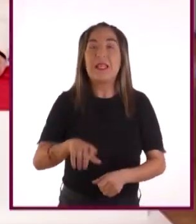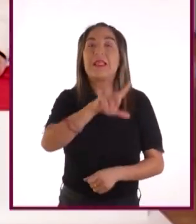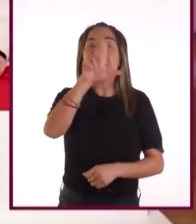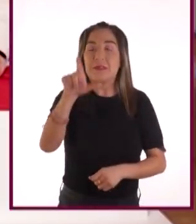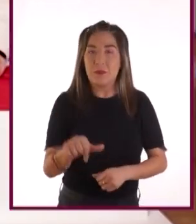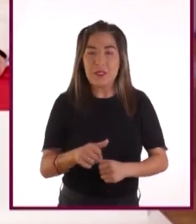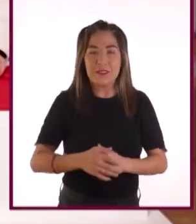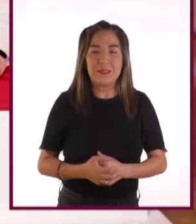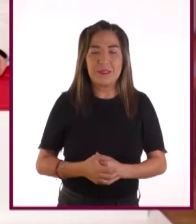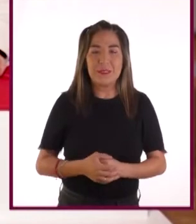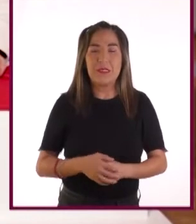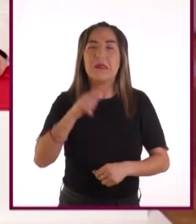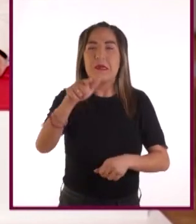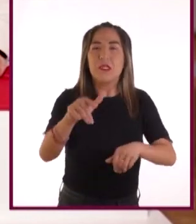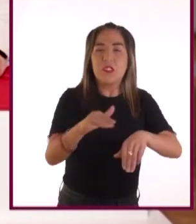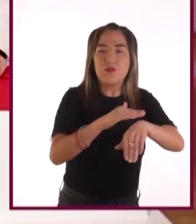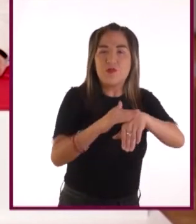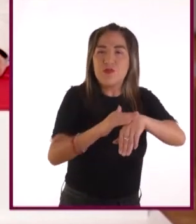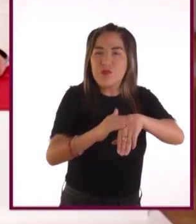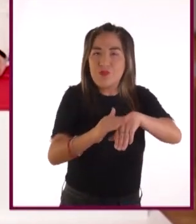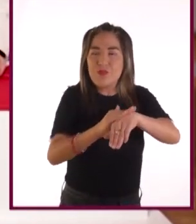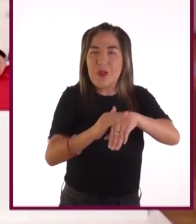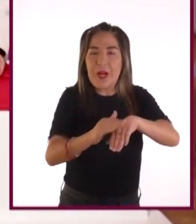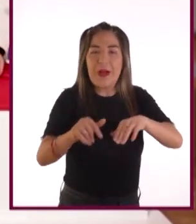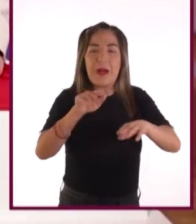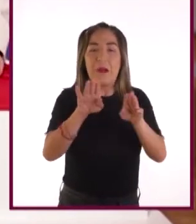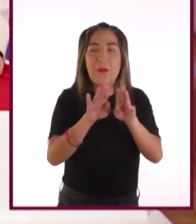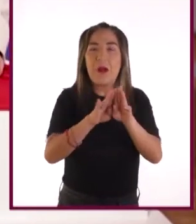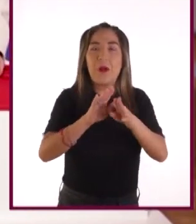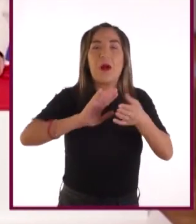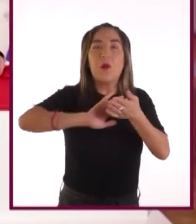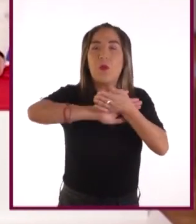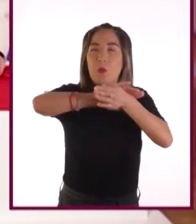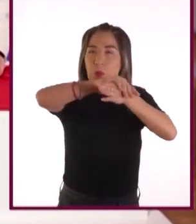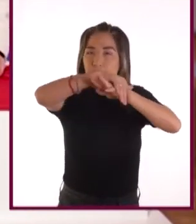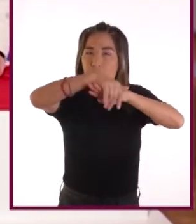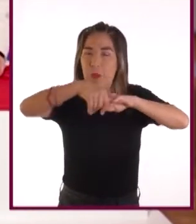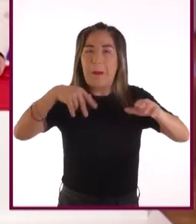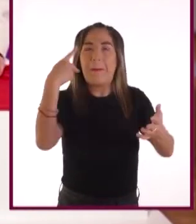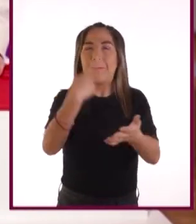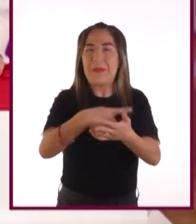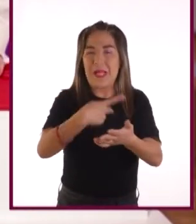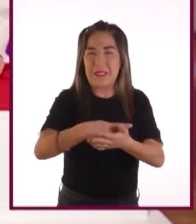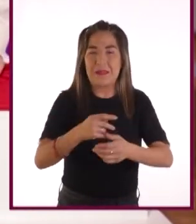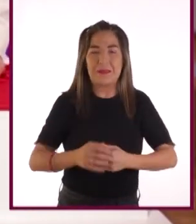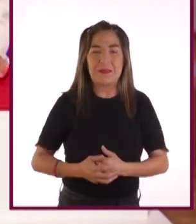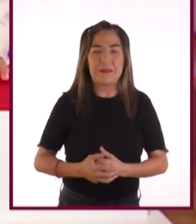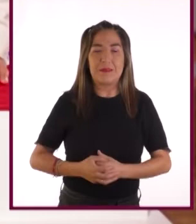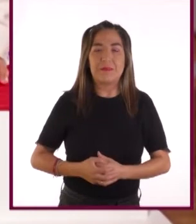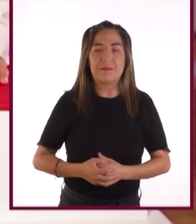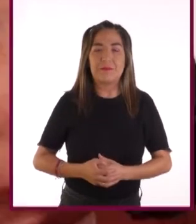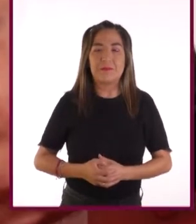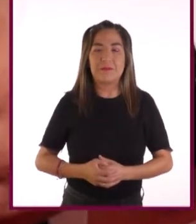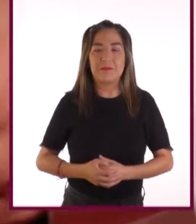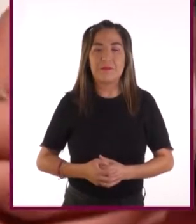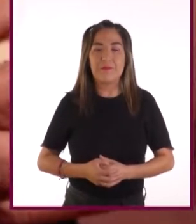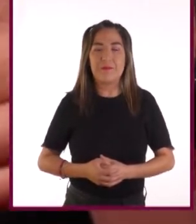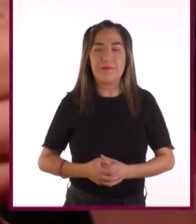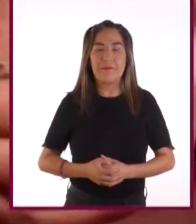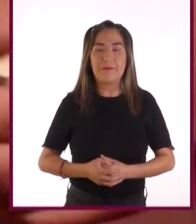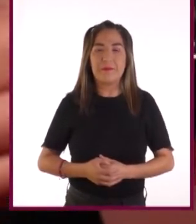Y después vamos a lijar los extremos del alambre de cobre hasta que se torne de un color plateado.